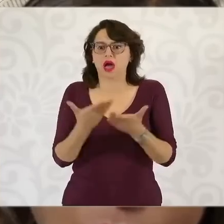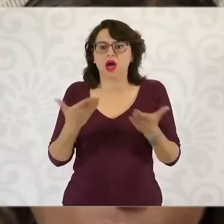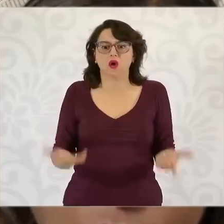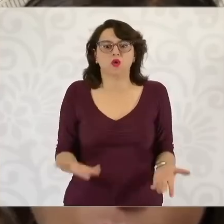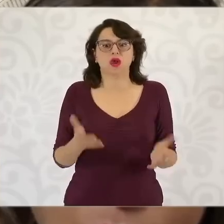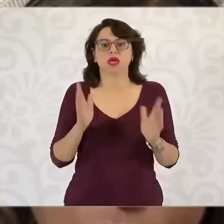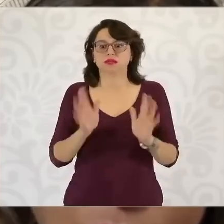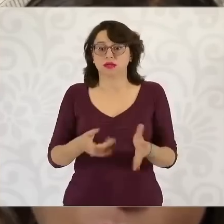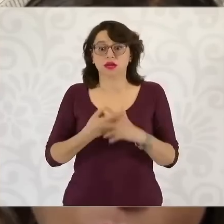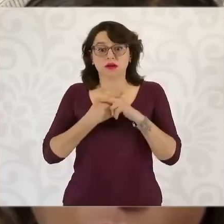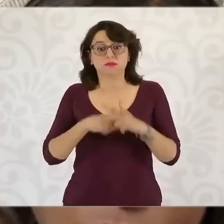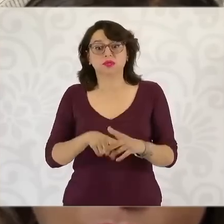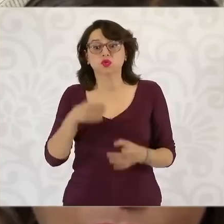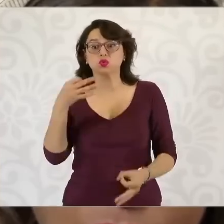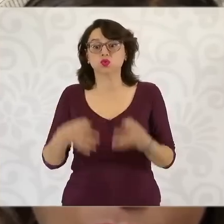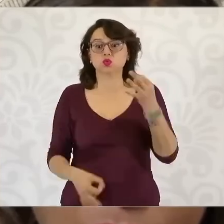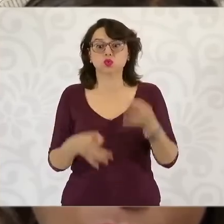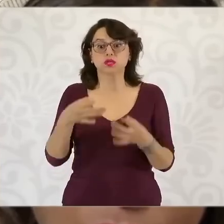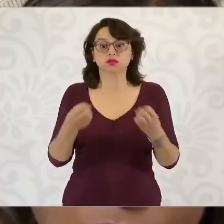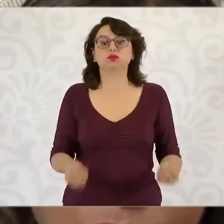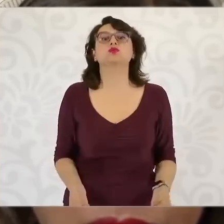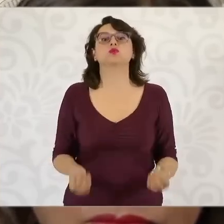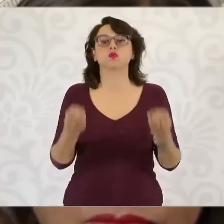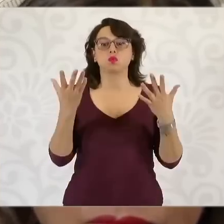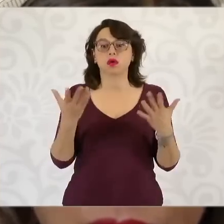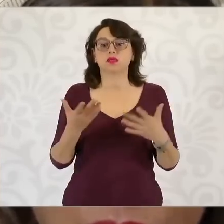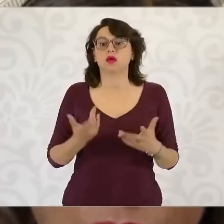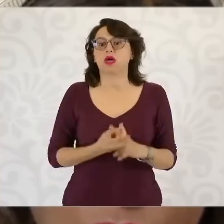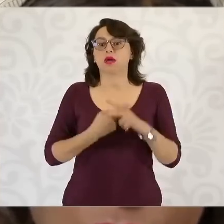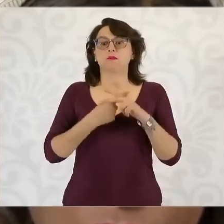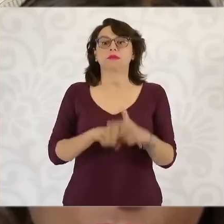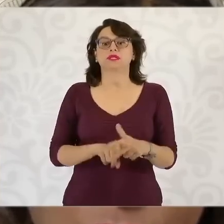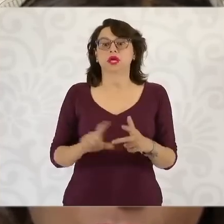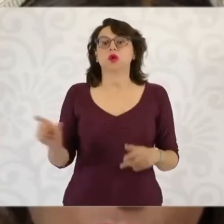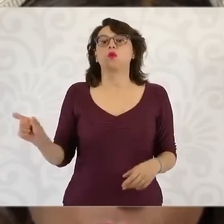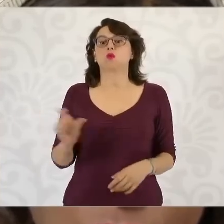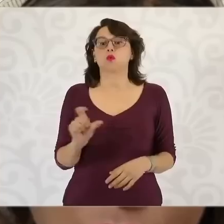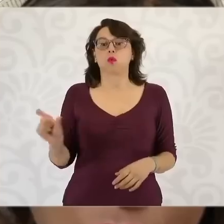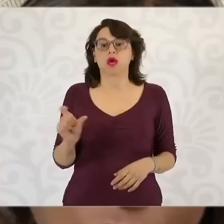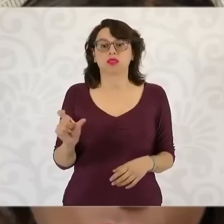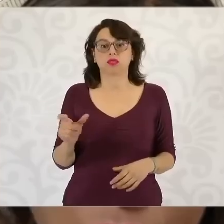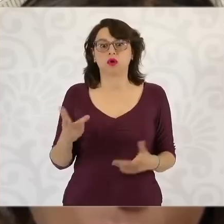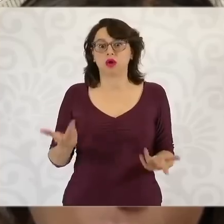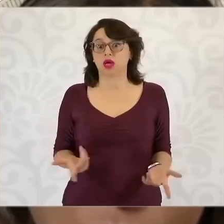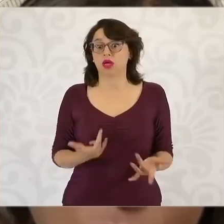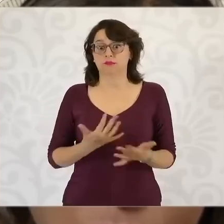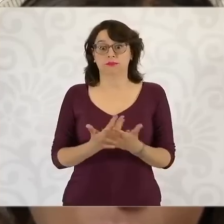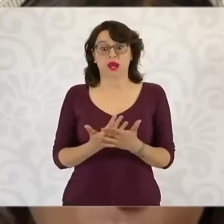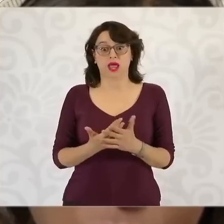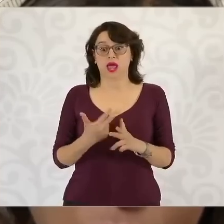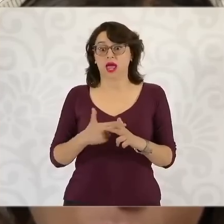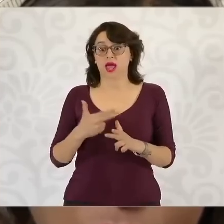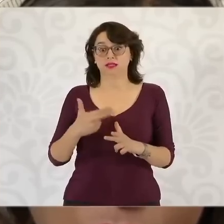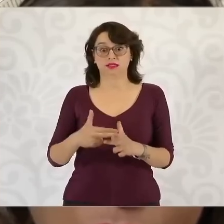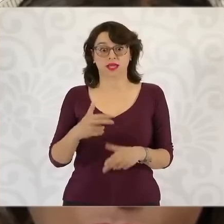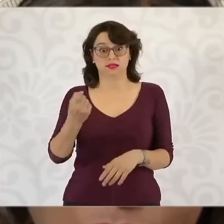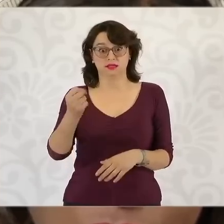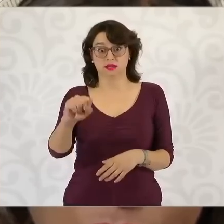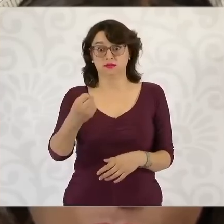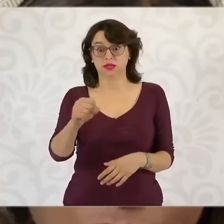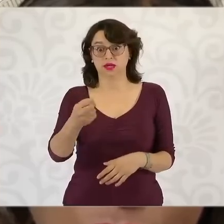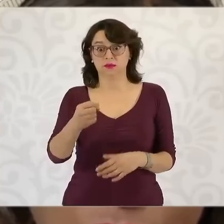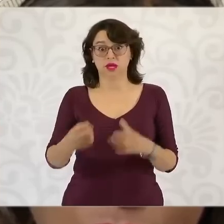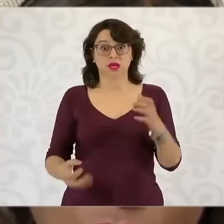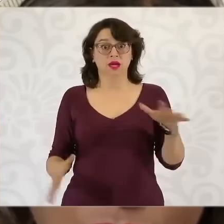Y digamos que en todo caso se empezaría a proceder en contra de ellos pasando todo lo que sería septiembre, ¿no? Que es cuando